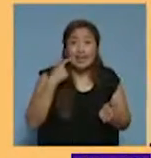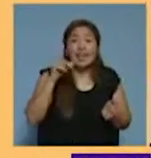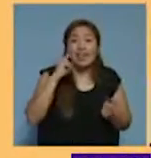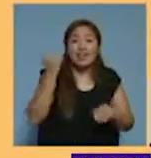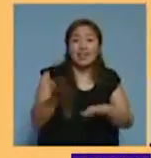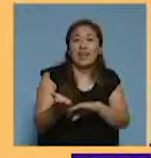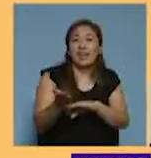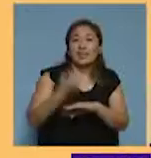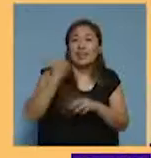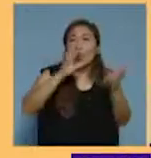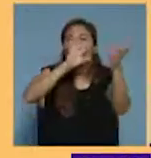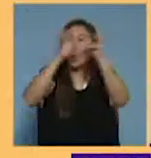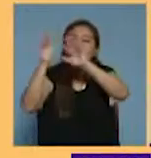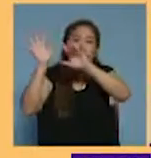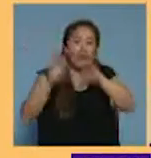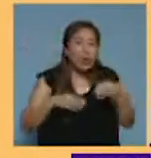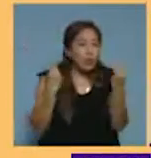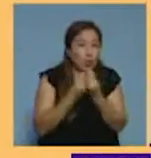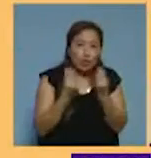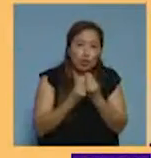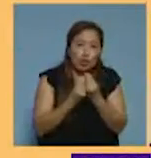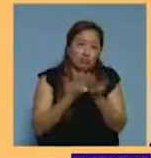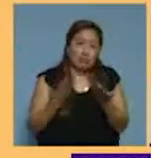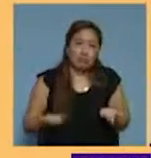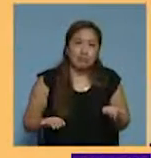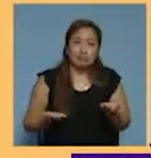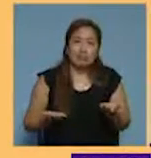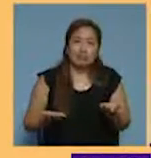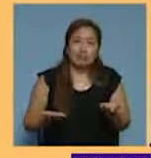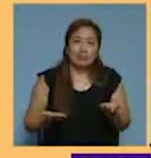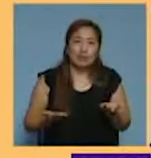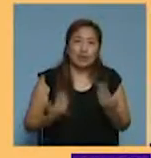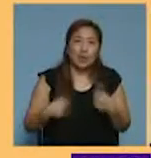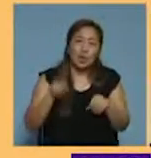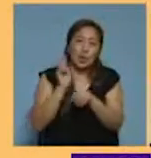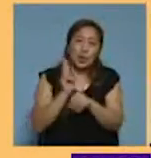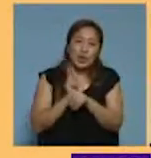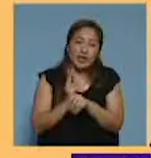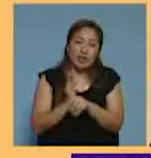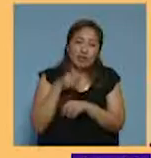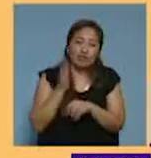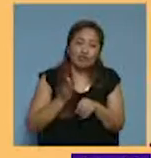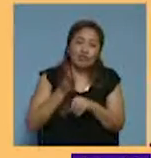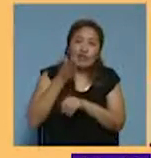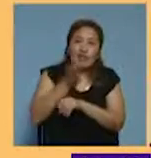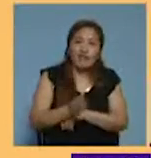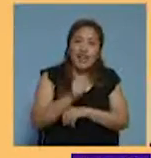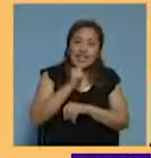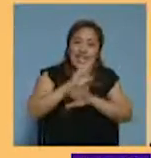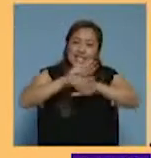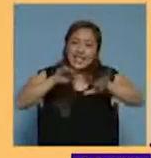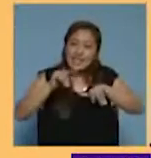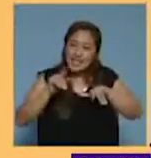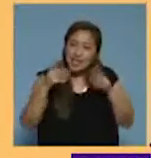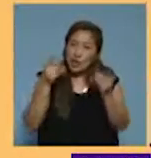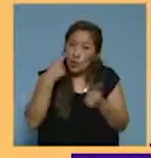tiene un pronóstico de lluvias de intensas a mente con mucha prudencia utilizarlo a estos lugares para el